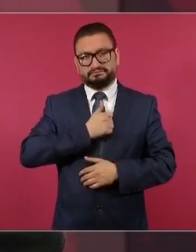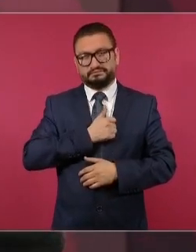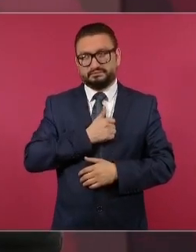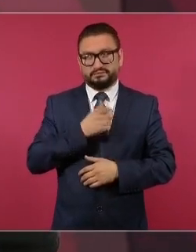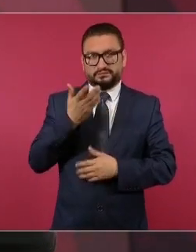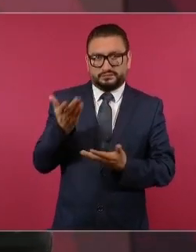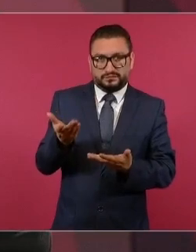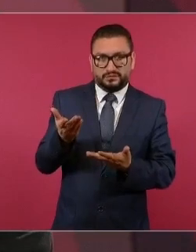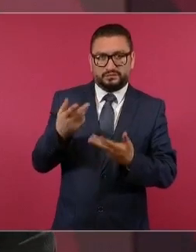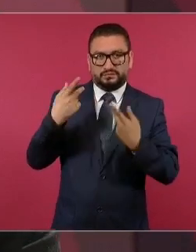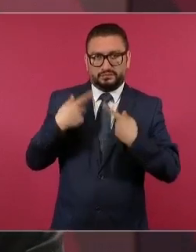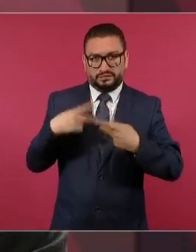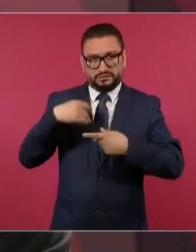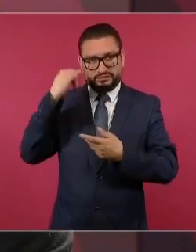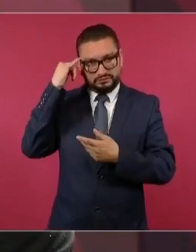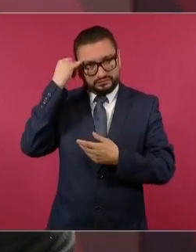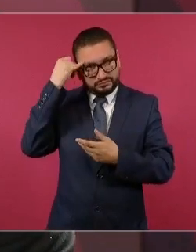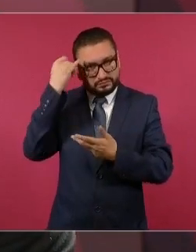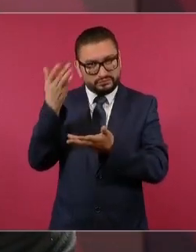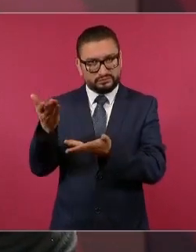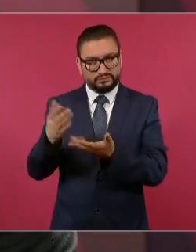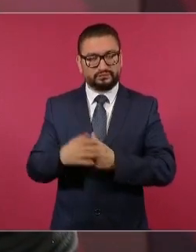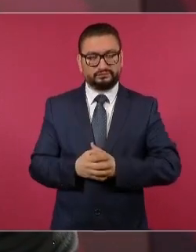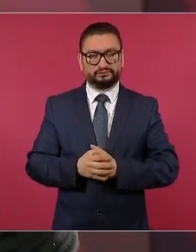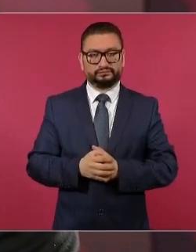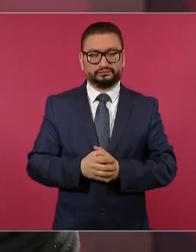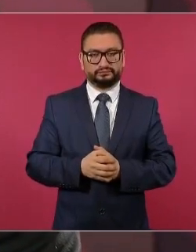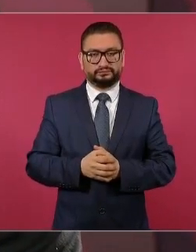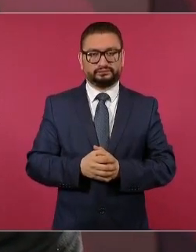son los indígenas,